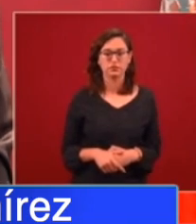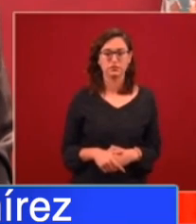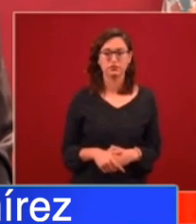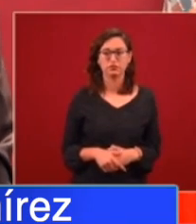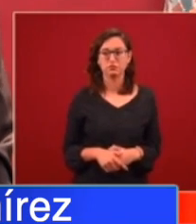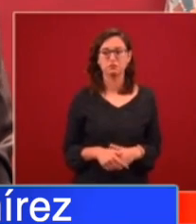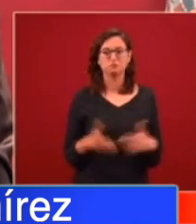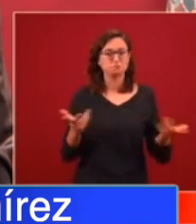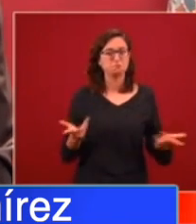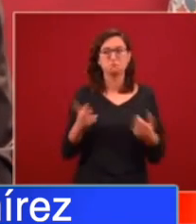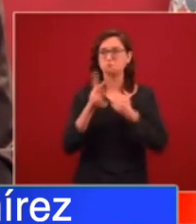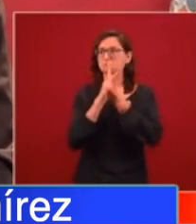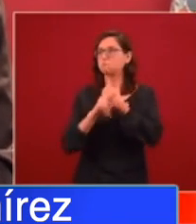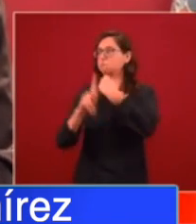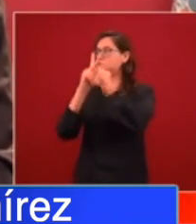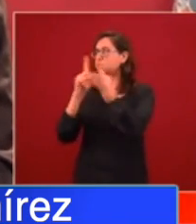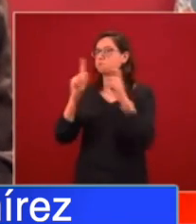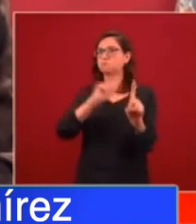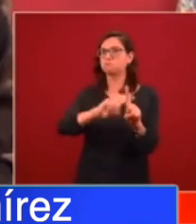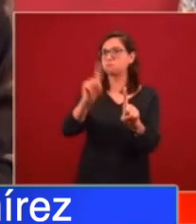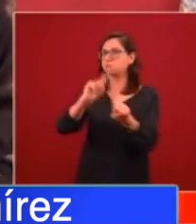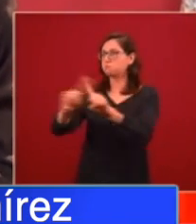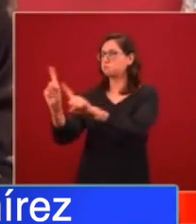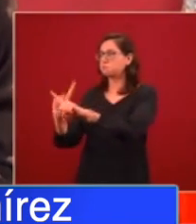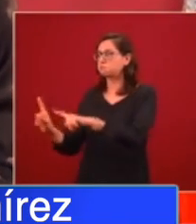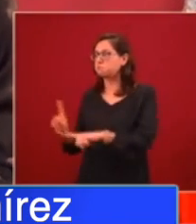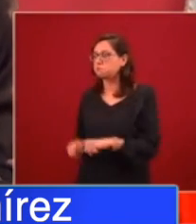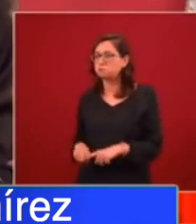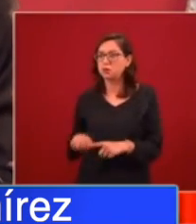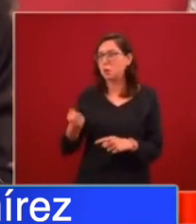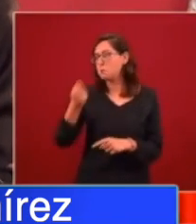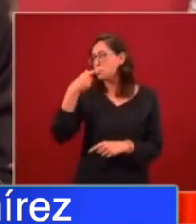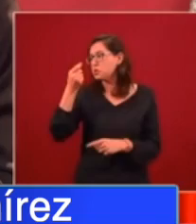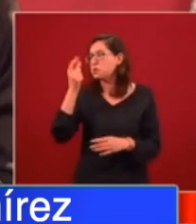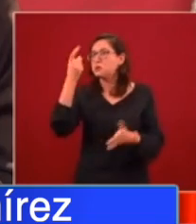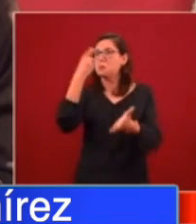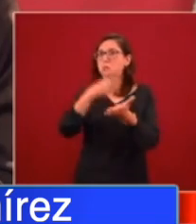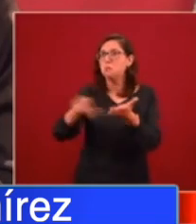los países del mundo donde se